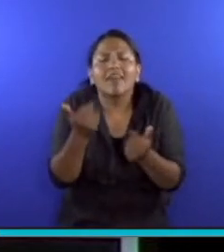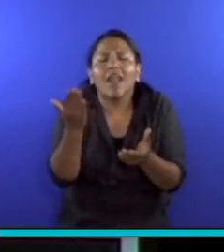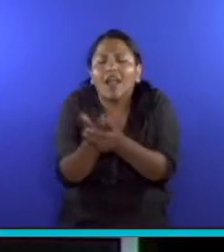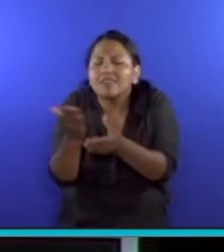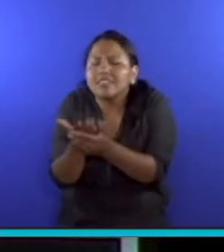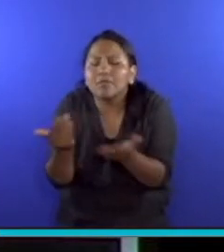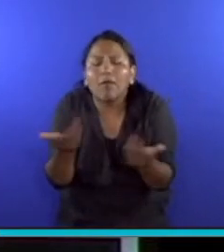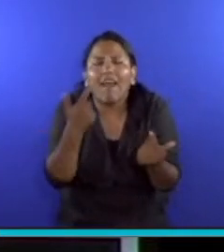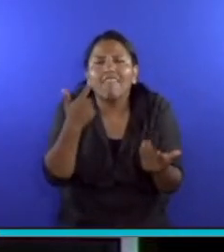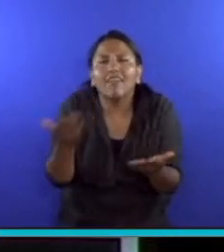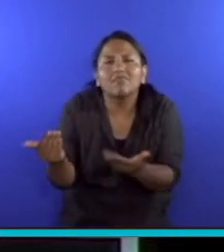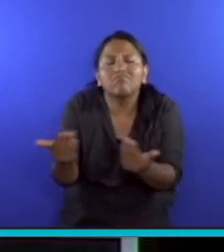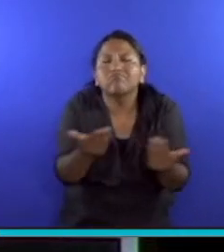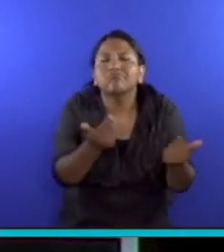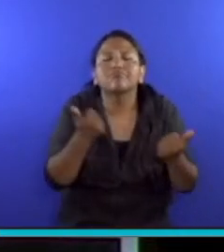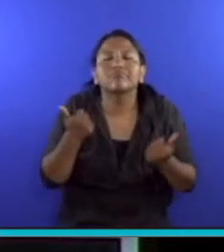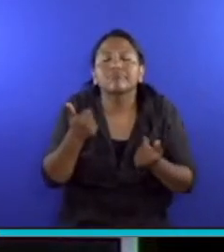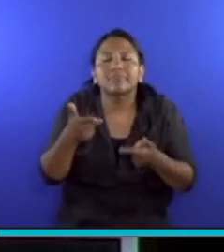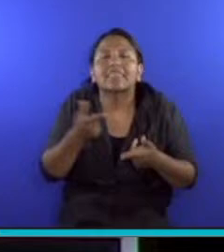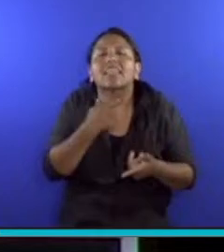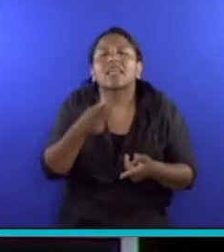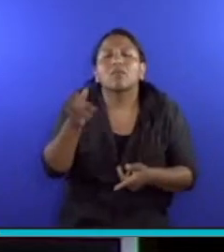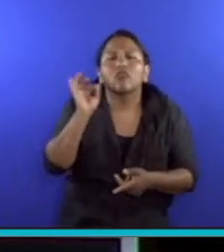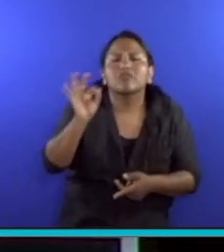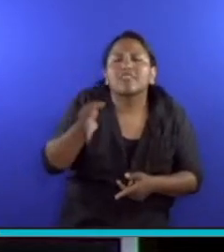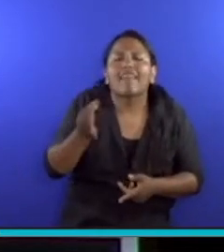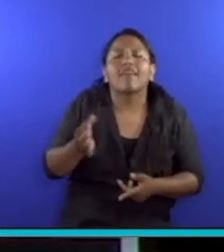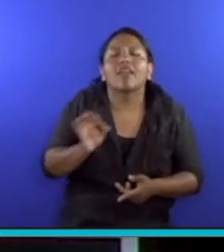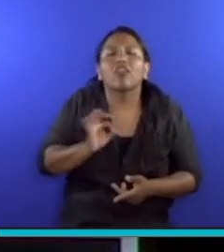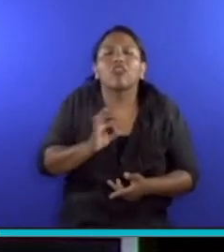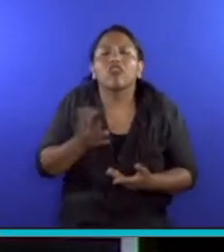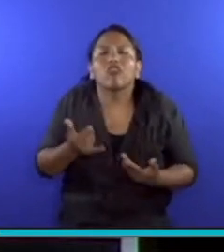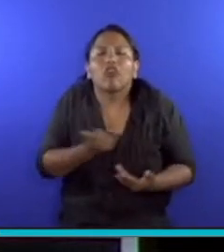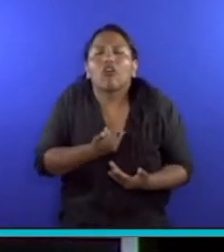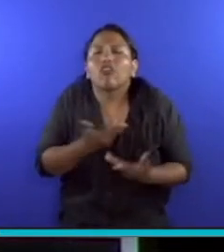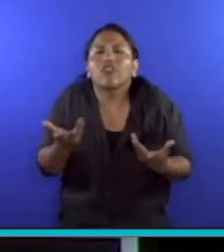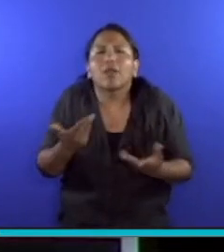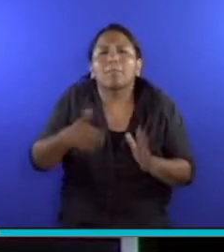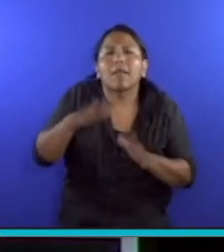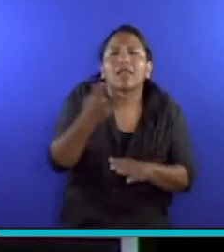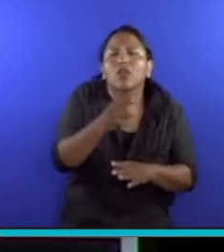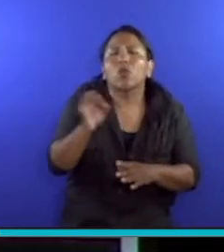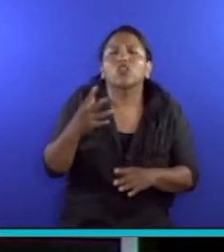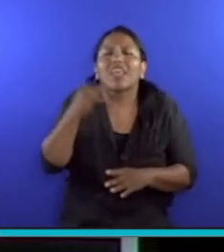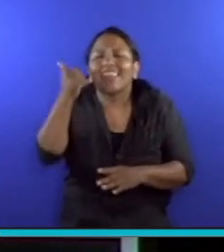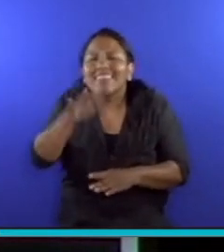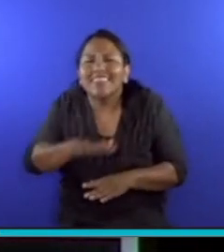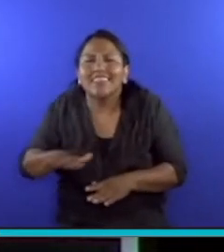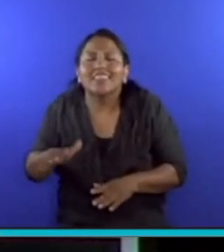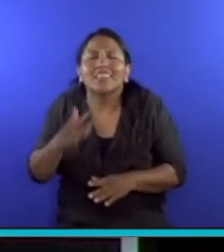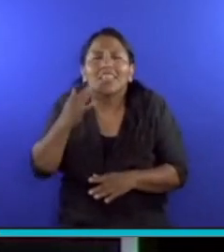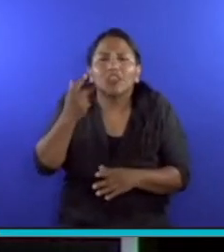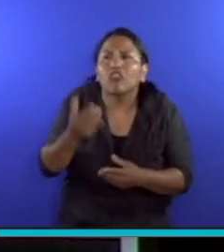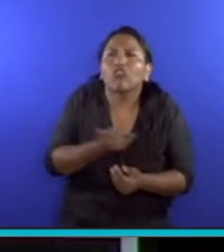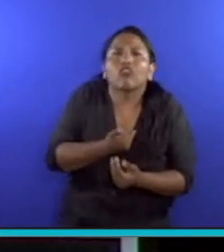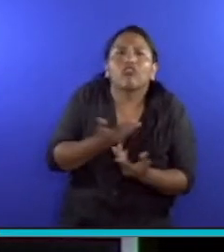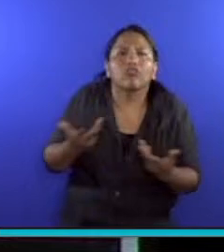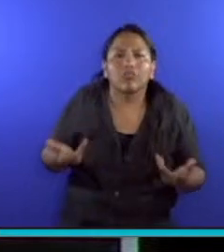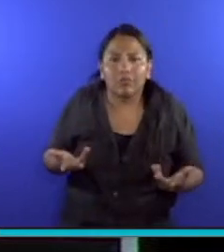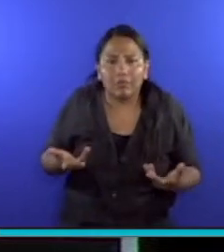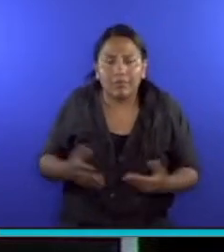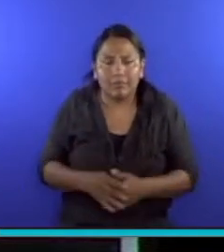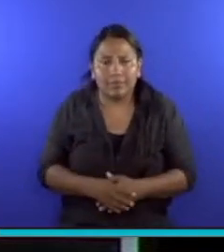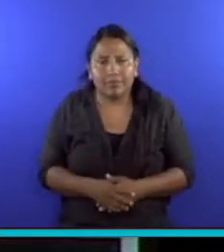la dictadura. Queremos saber dónde están los más de 400 nietos apropiados. Por supuesto